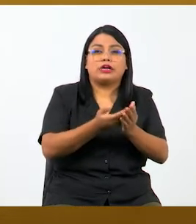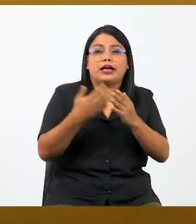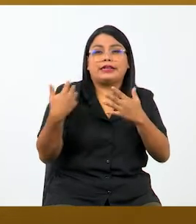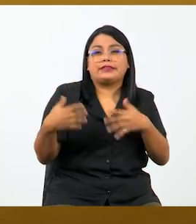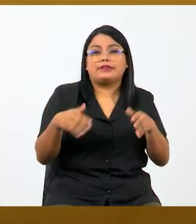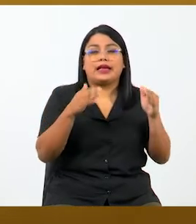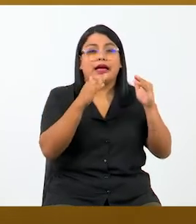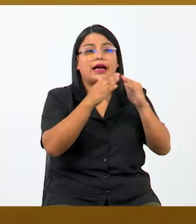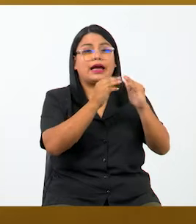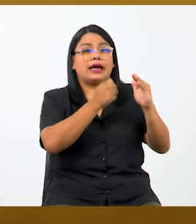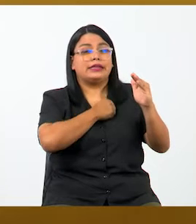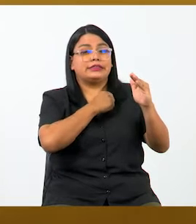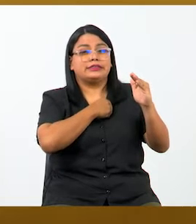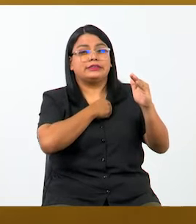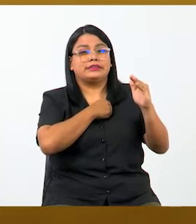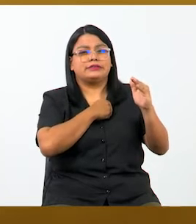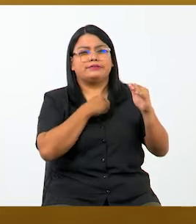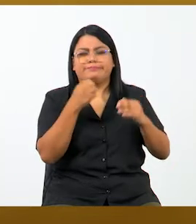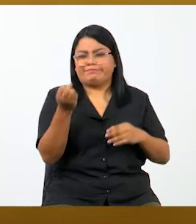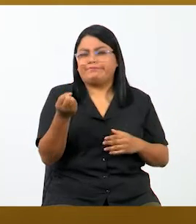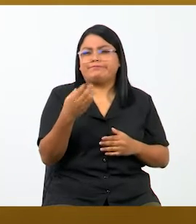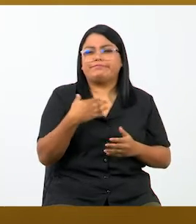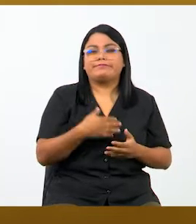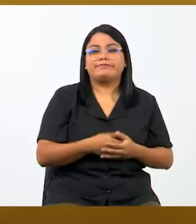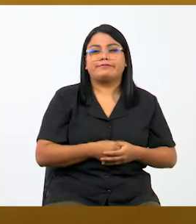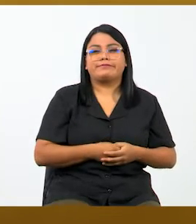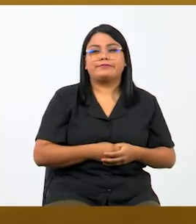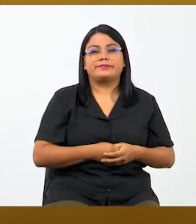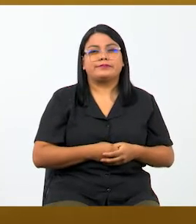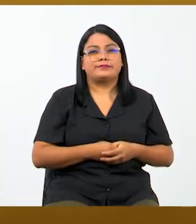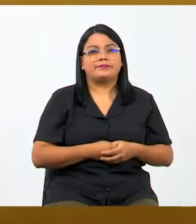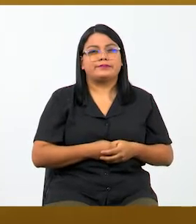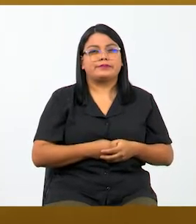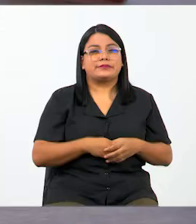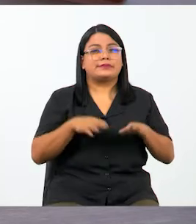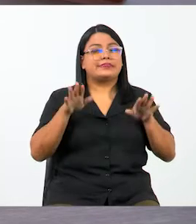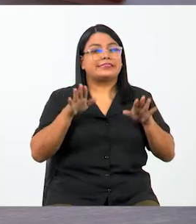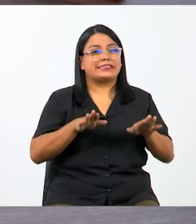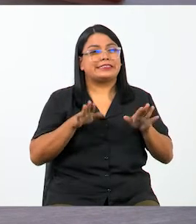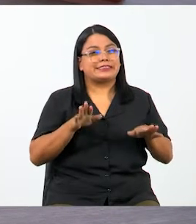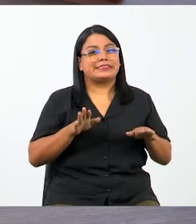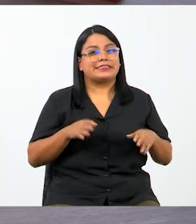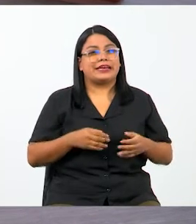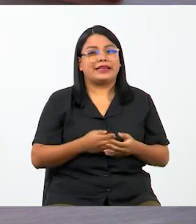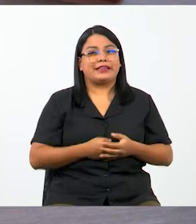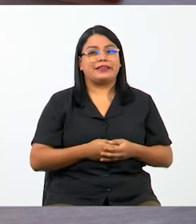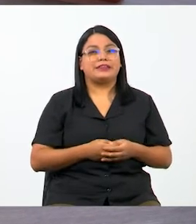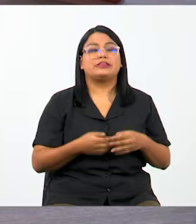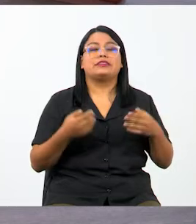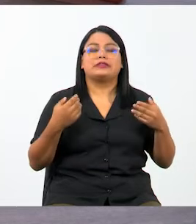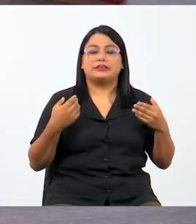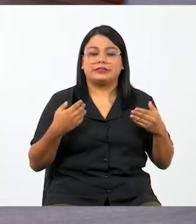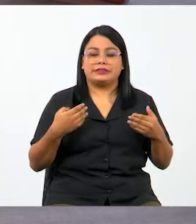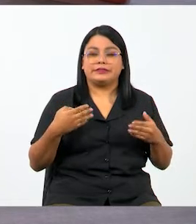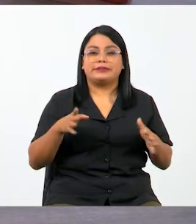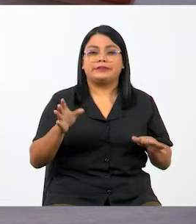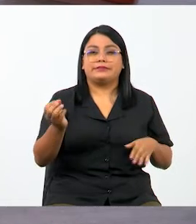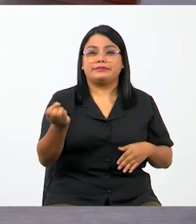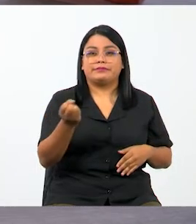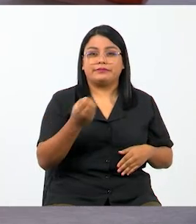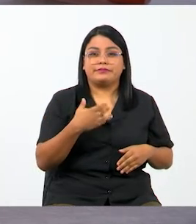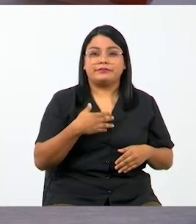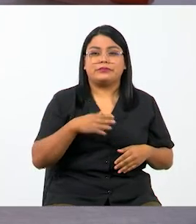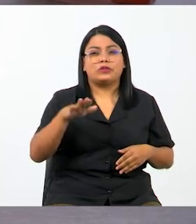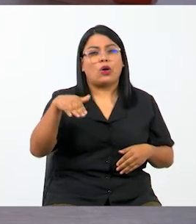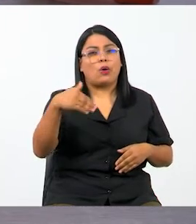puedes hablar un poquito de eso. Gracias, Antonieta. Como ya lo dijiste, después de encontrar cada una de las